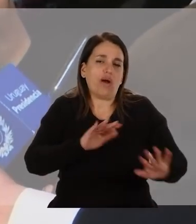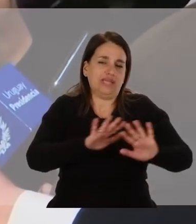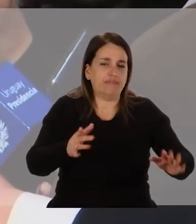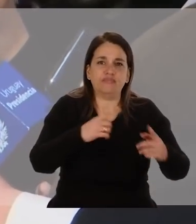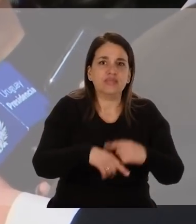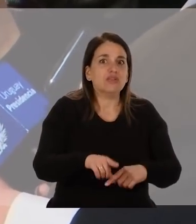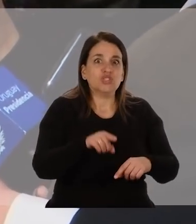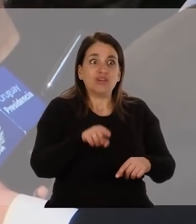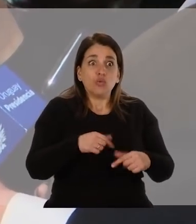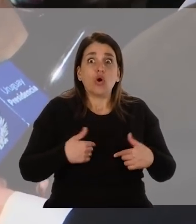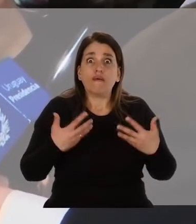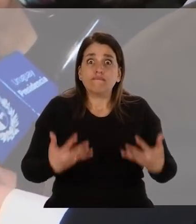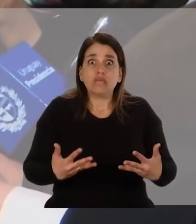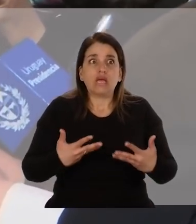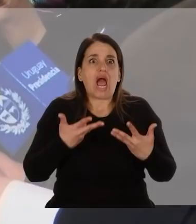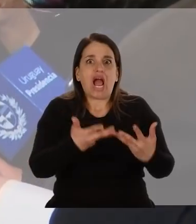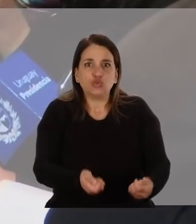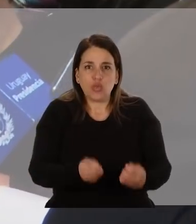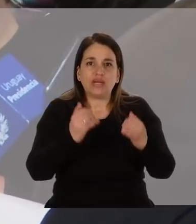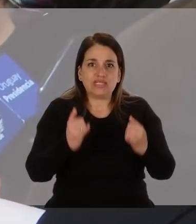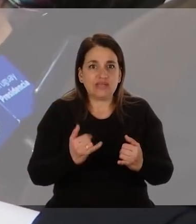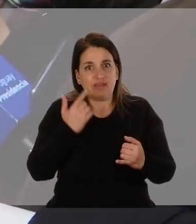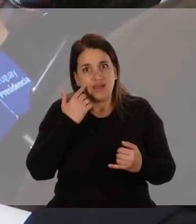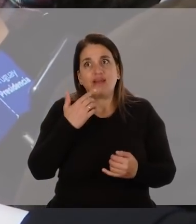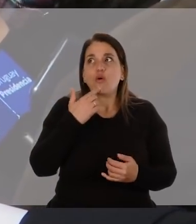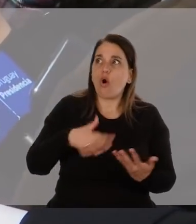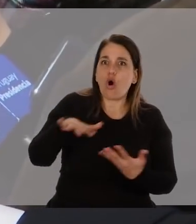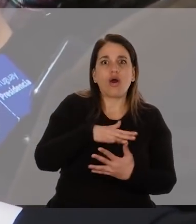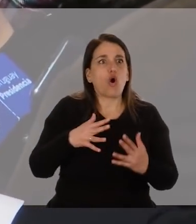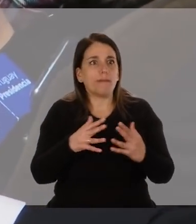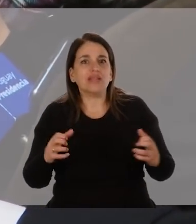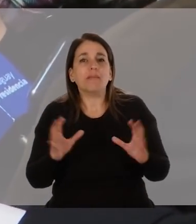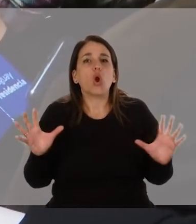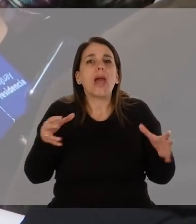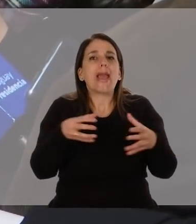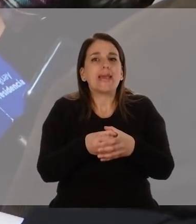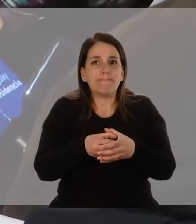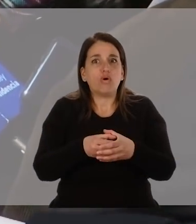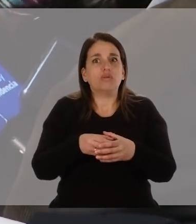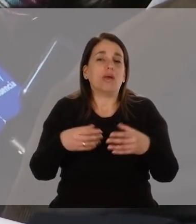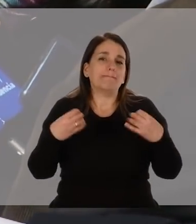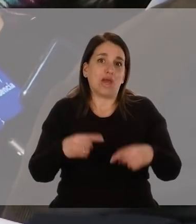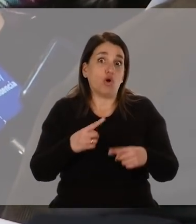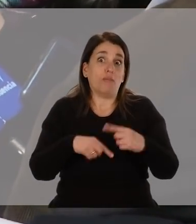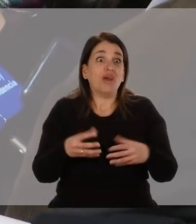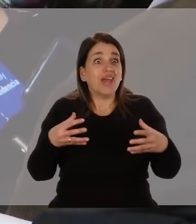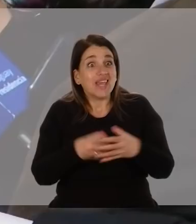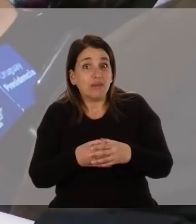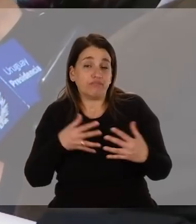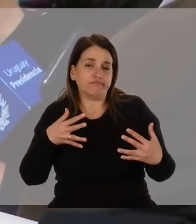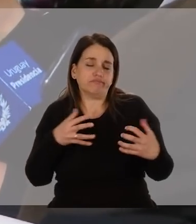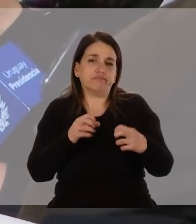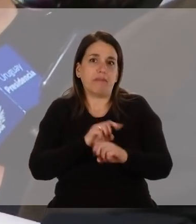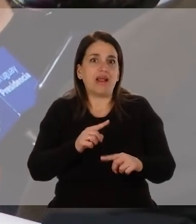las cosas bien, uno trata de ayudar. Si finalmente los equipos no se entienden, en realidad no es un perjuicio para el equipo, es un perjuicio para